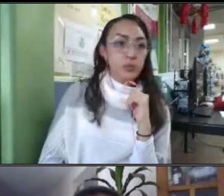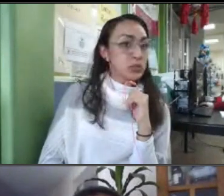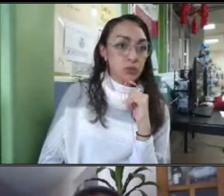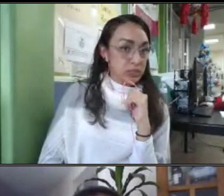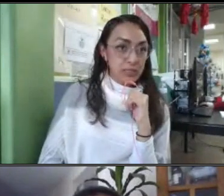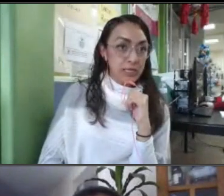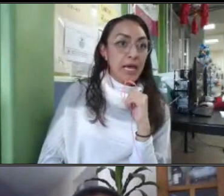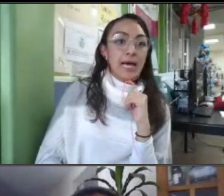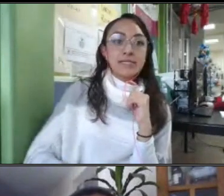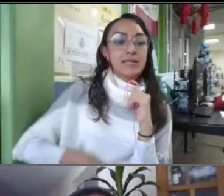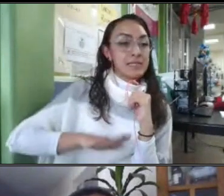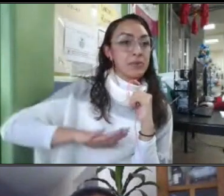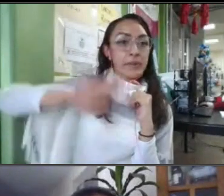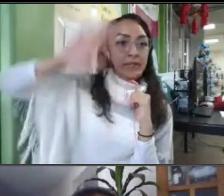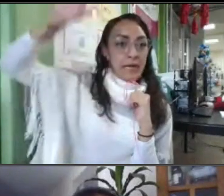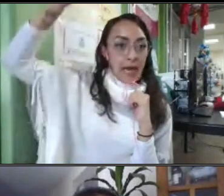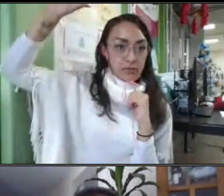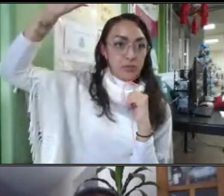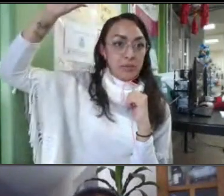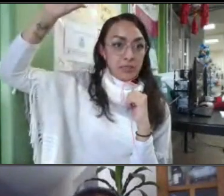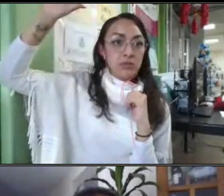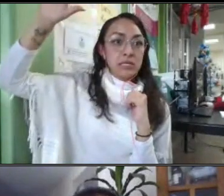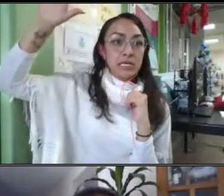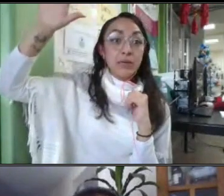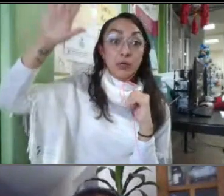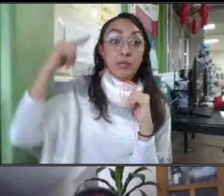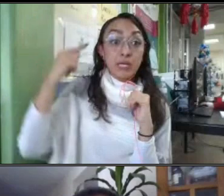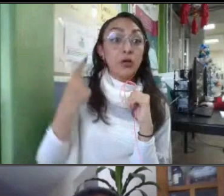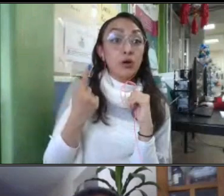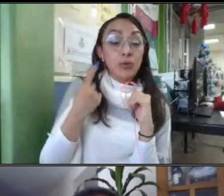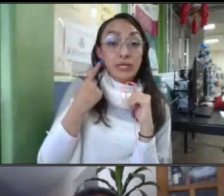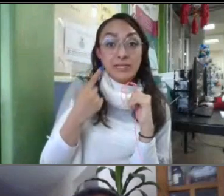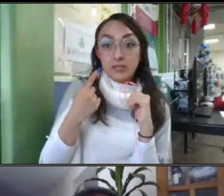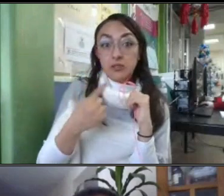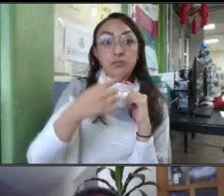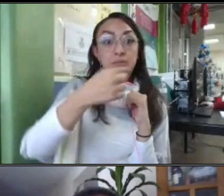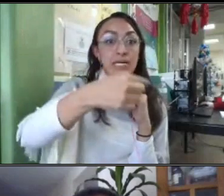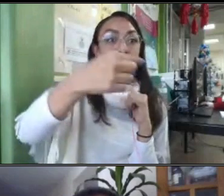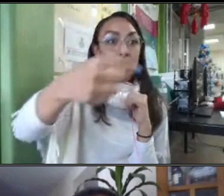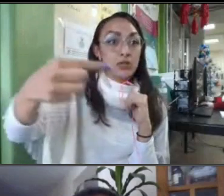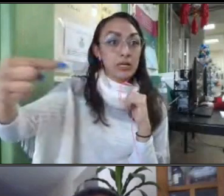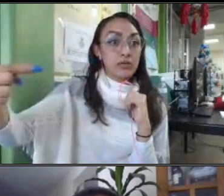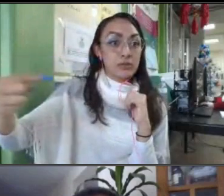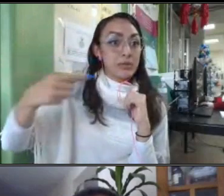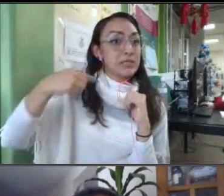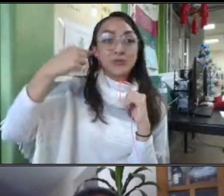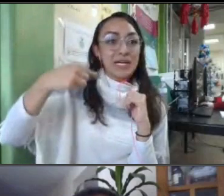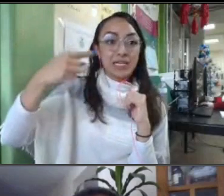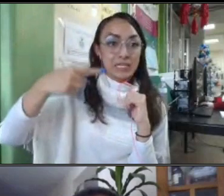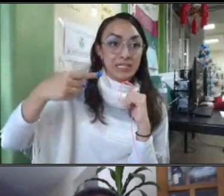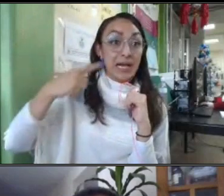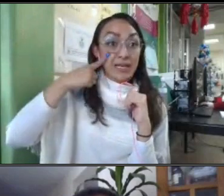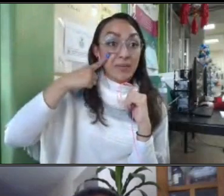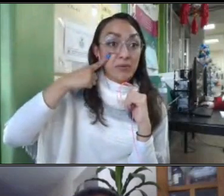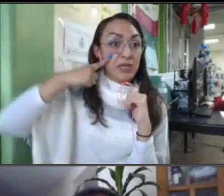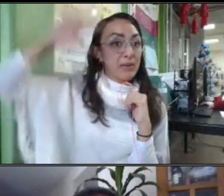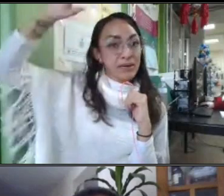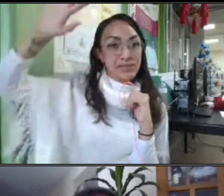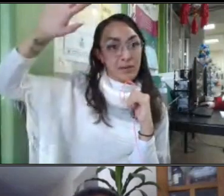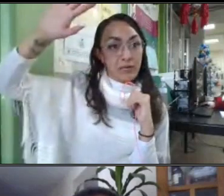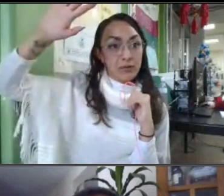Los sordos no escuchan. Así que simplemente alzo mi mano y voy viendo cómo esta acción va generando en los demás una cadenita. El